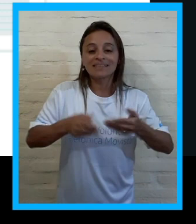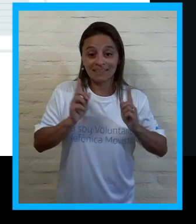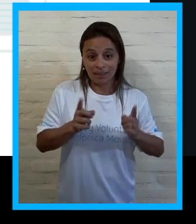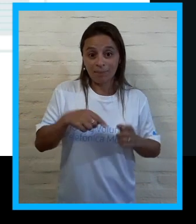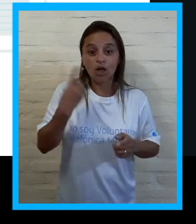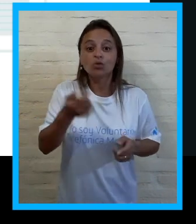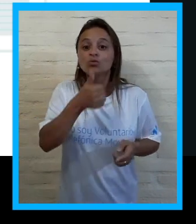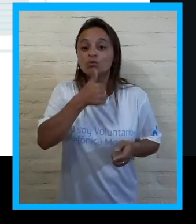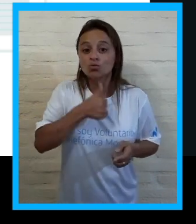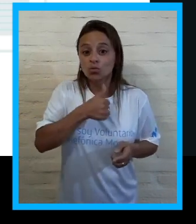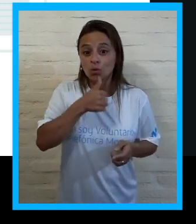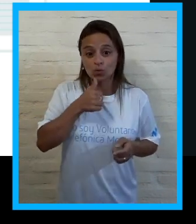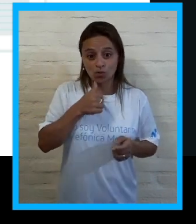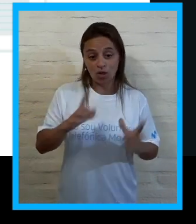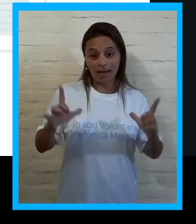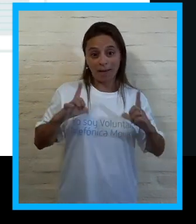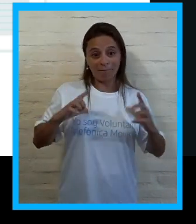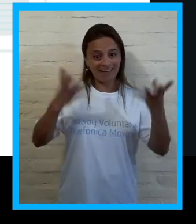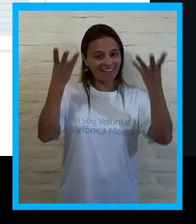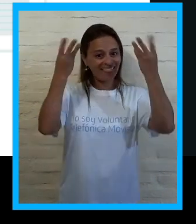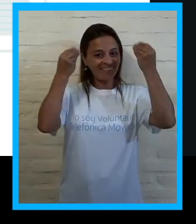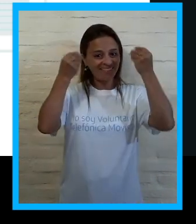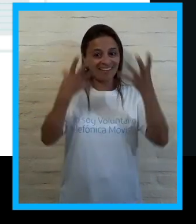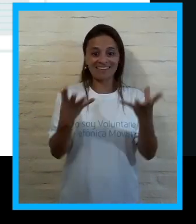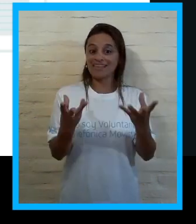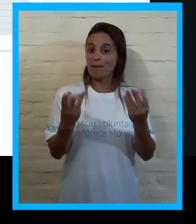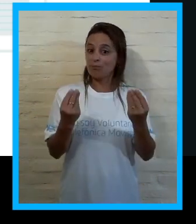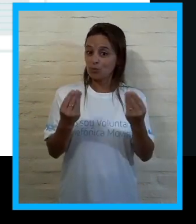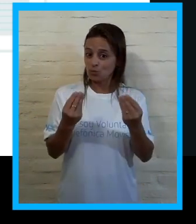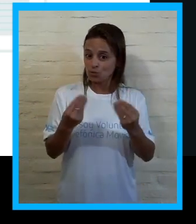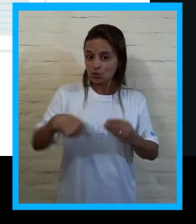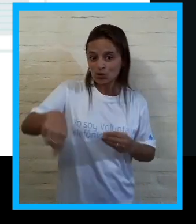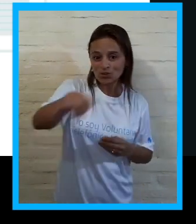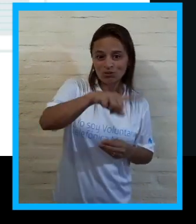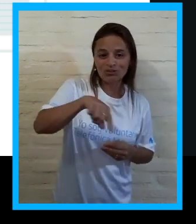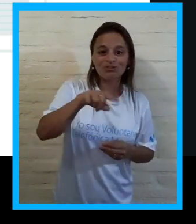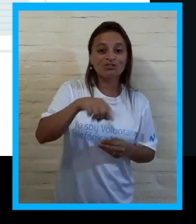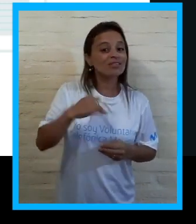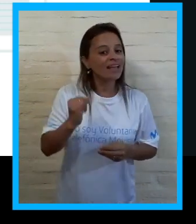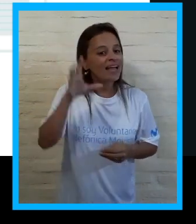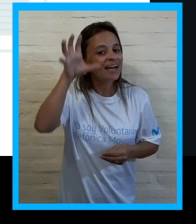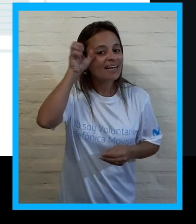solución. Espero que se diviertan un montón. Y